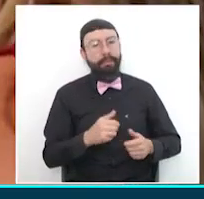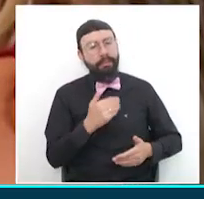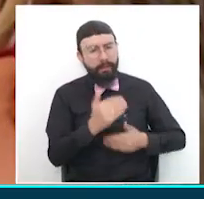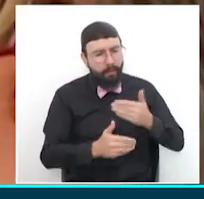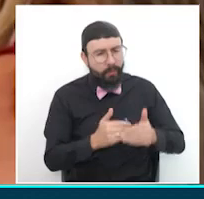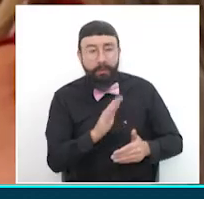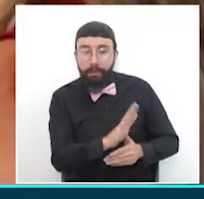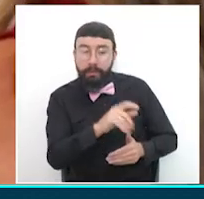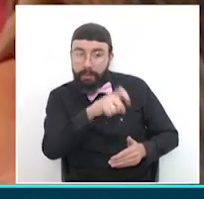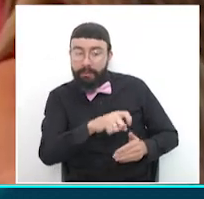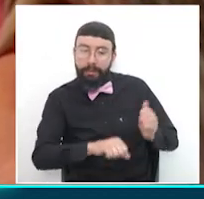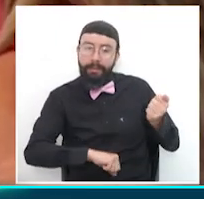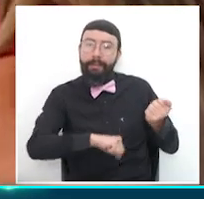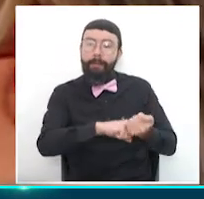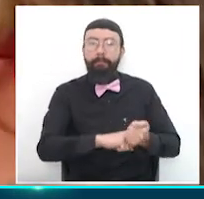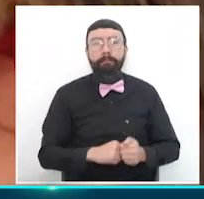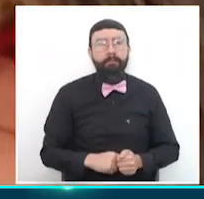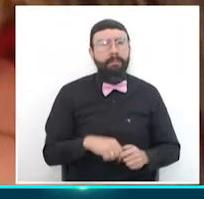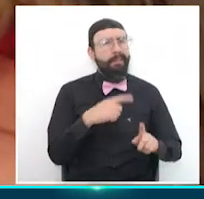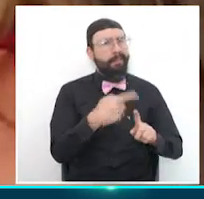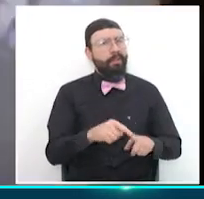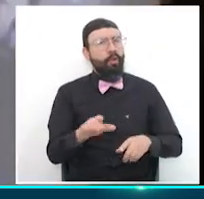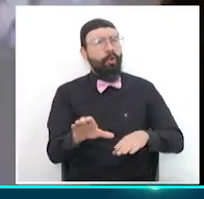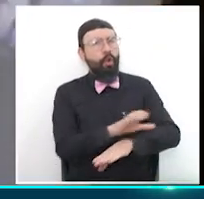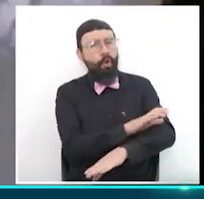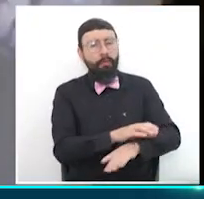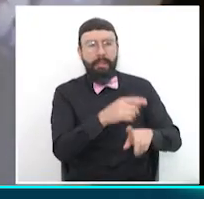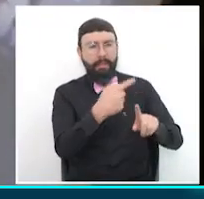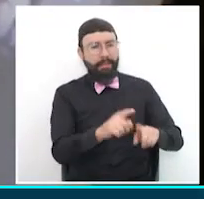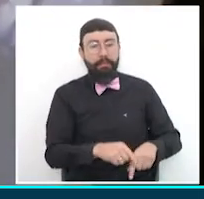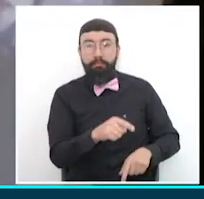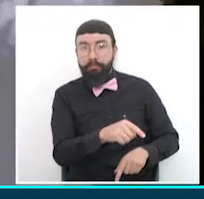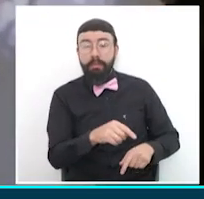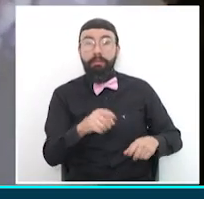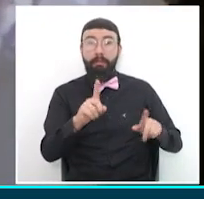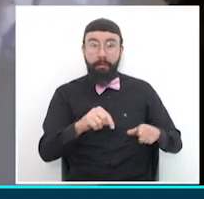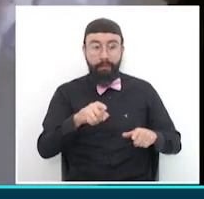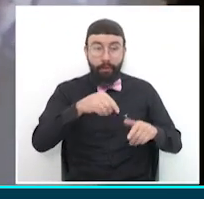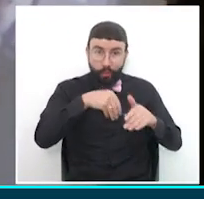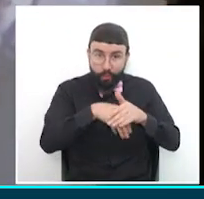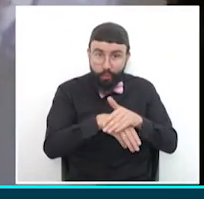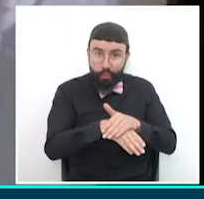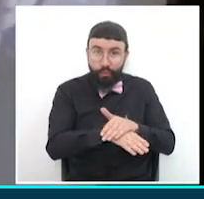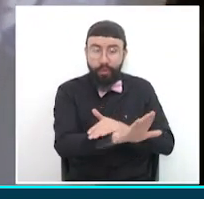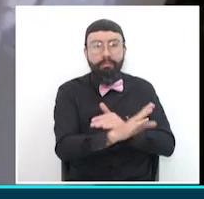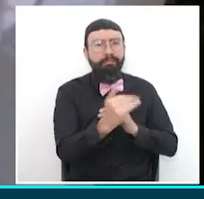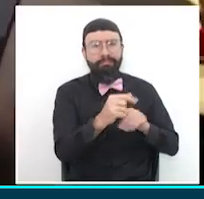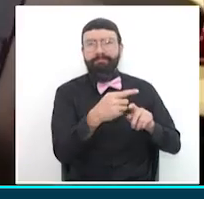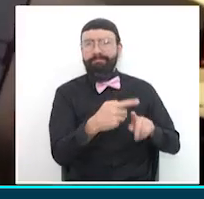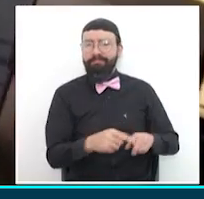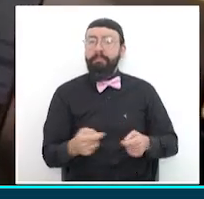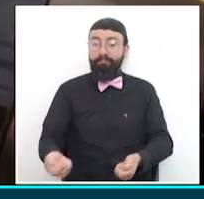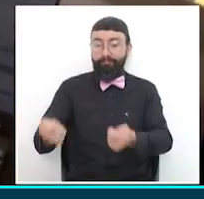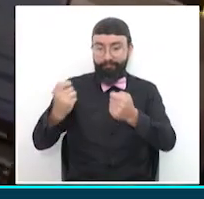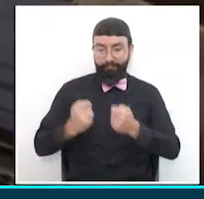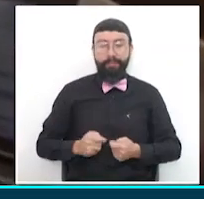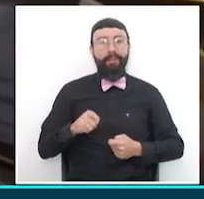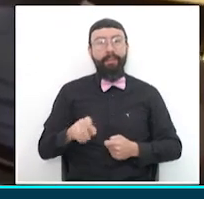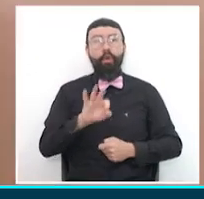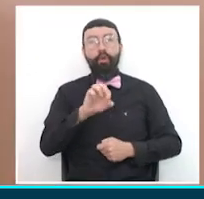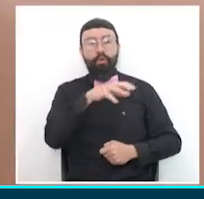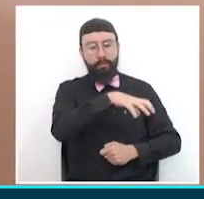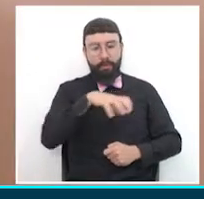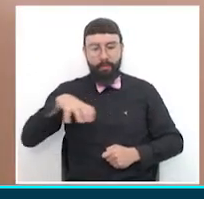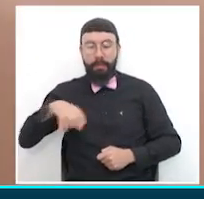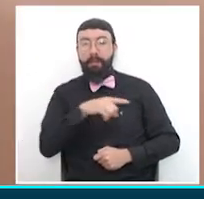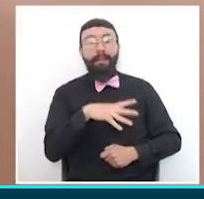necesitan. Tabletas, computadores, equipos móviles y hasta impresoras también se reciben en los 8 puntos Vive Digital que tiene la ciudad. Solo se necesita